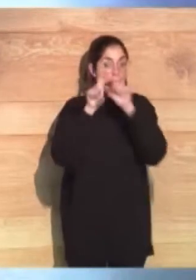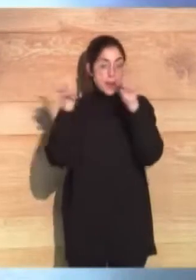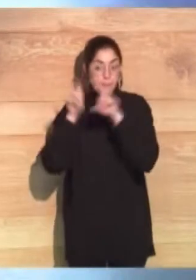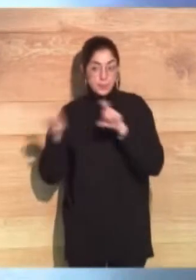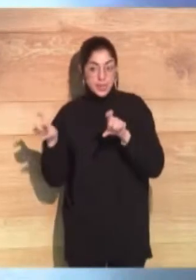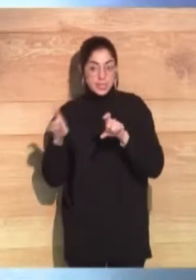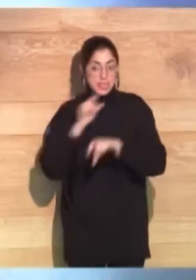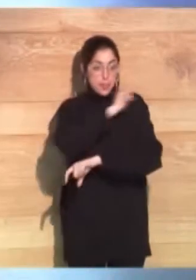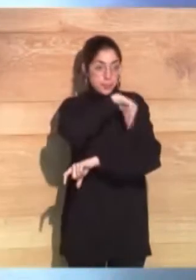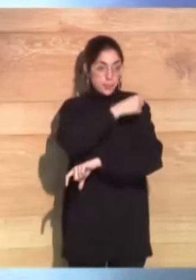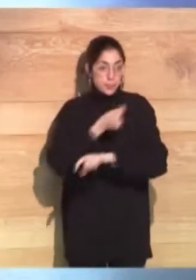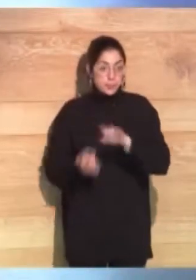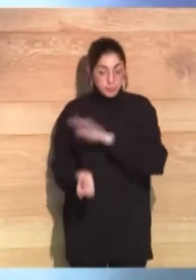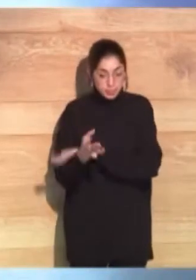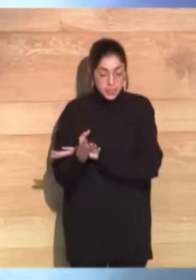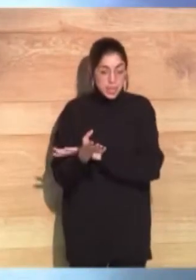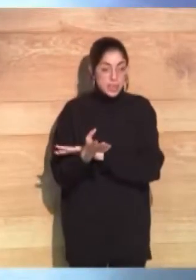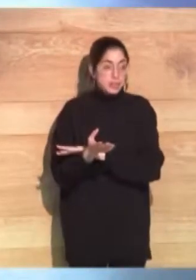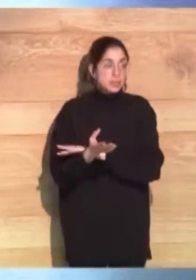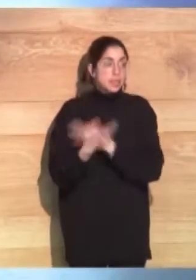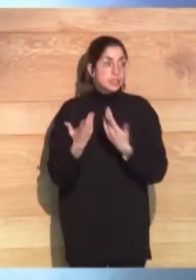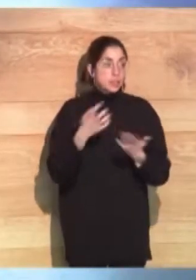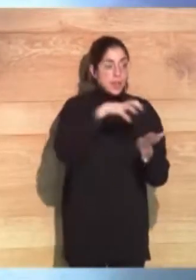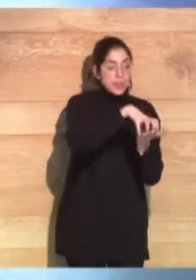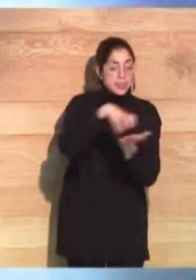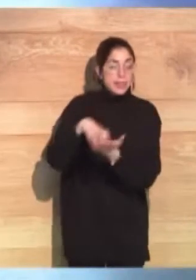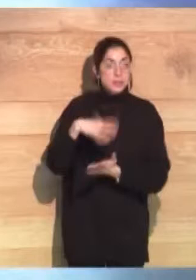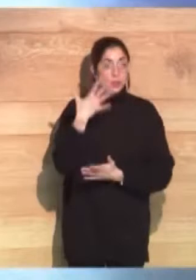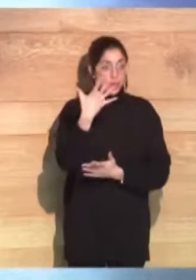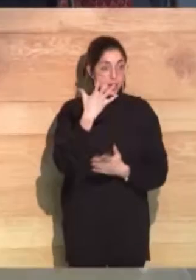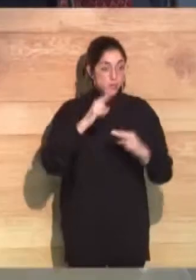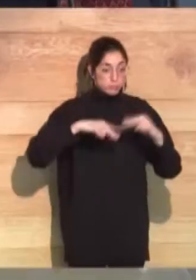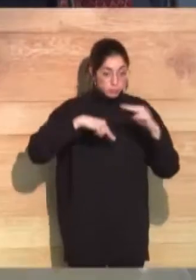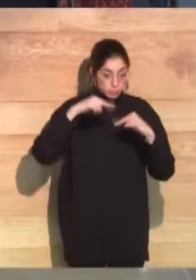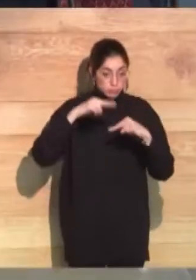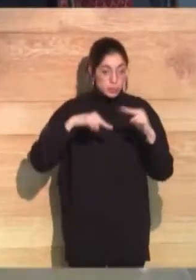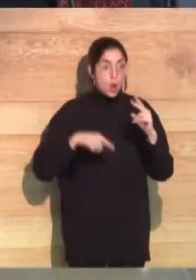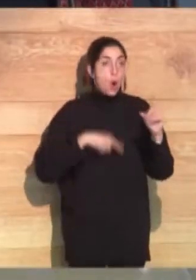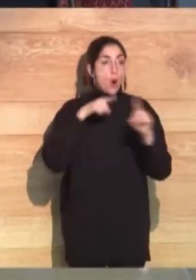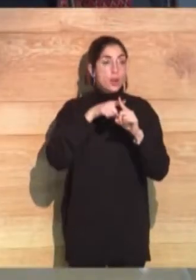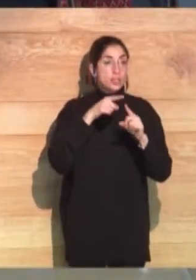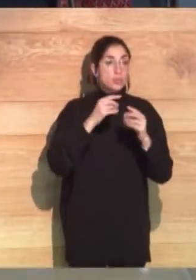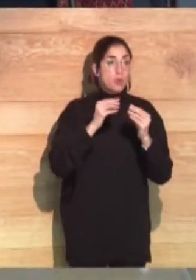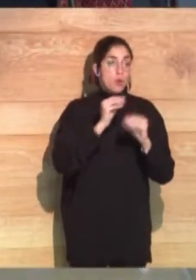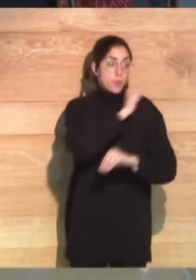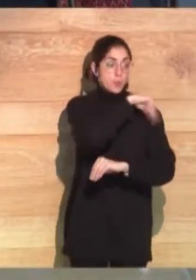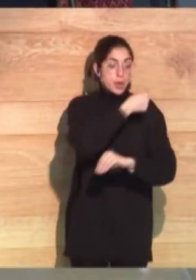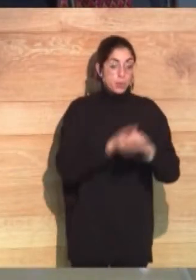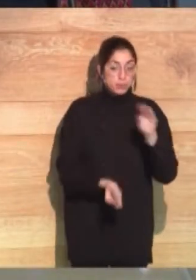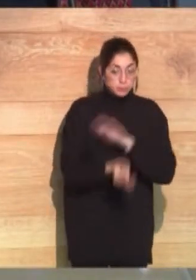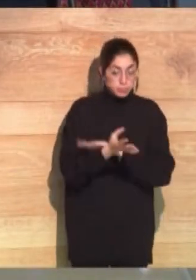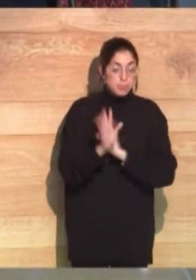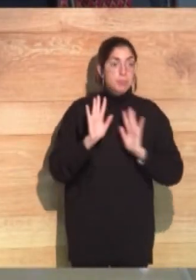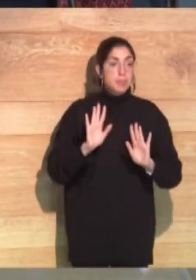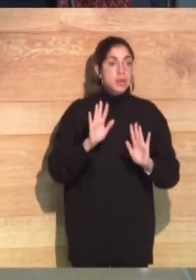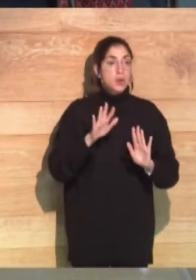acordaran crear 5 centros en África para producir las vacunas. Pero sigue siendo difícil porque